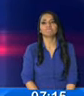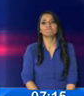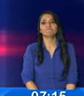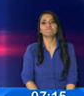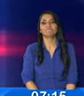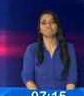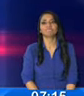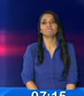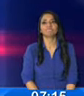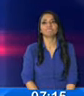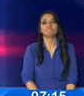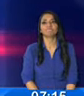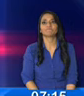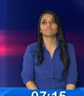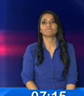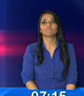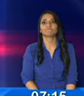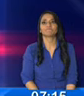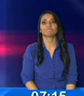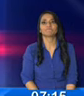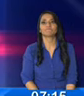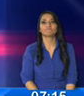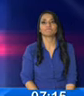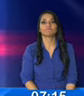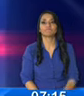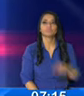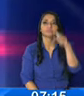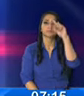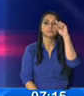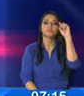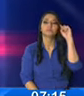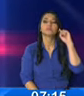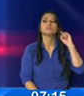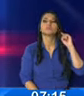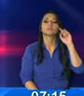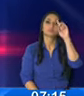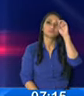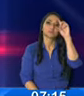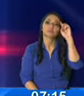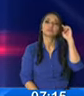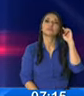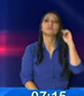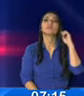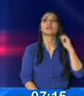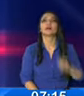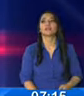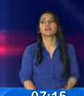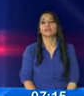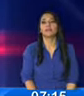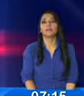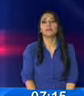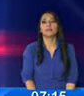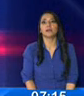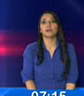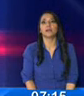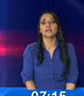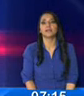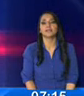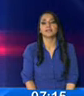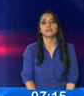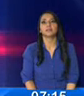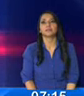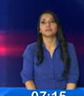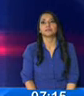y yo le pedí al juez de la corte nacional que es la última instancia que declare maliciosa y temeraria la denuncia y el